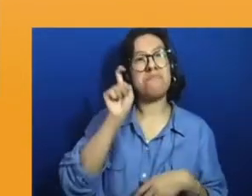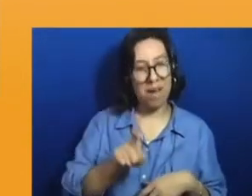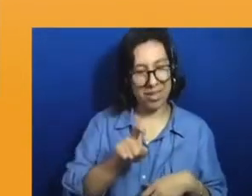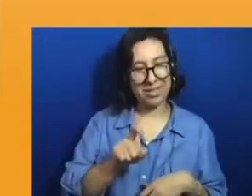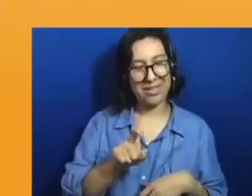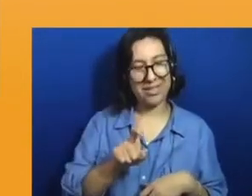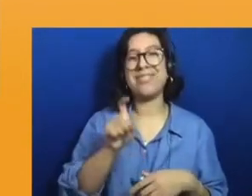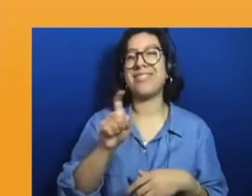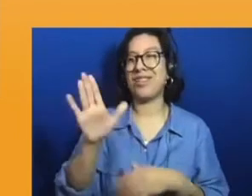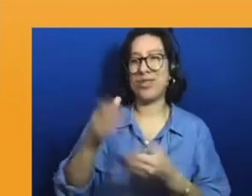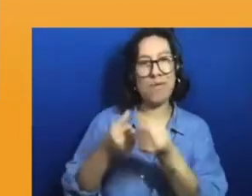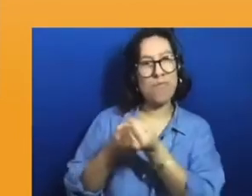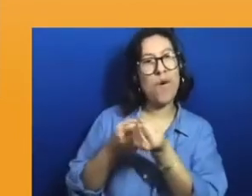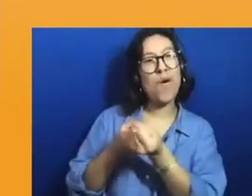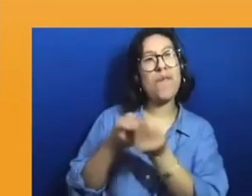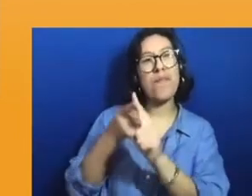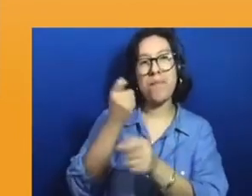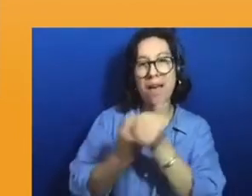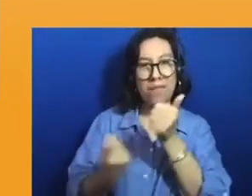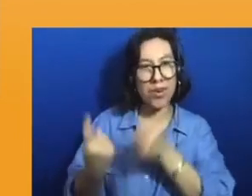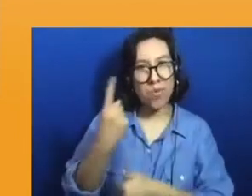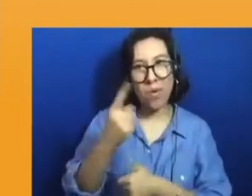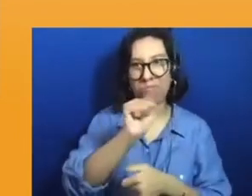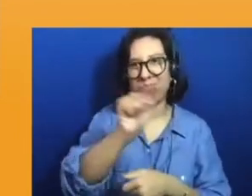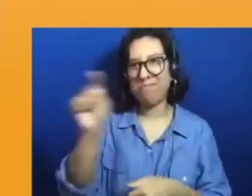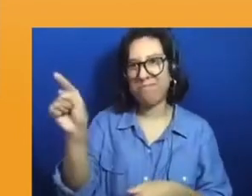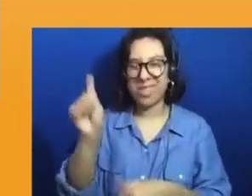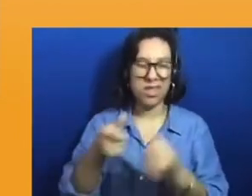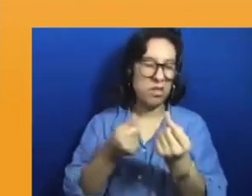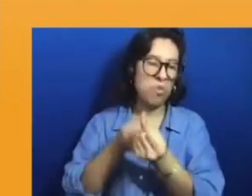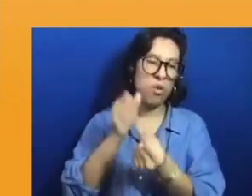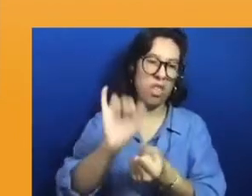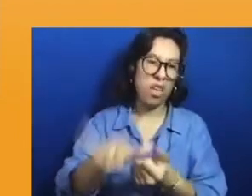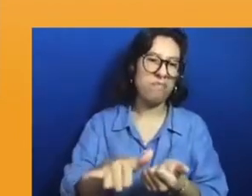Necesitas el apoyo de todas las demás personas.